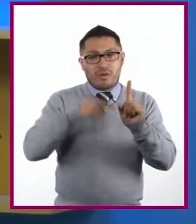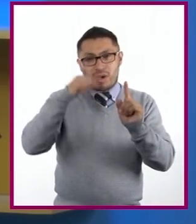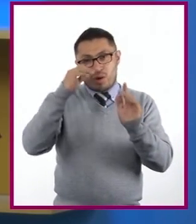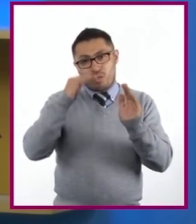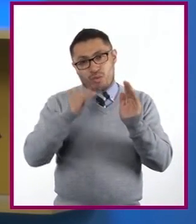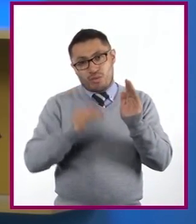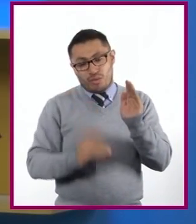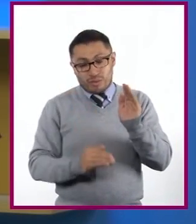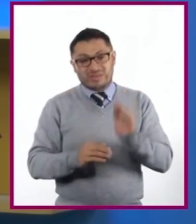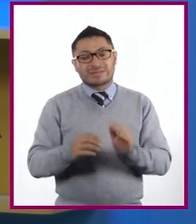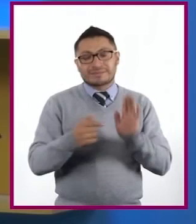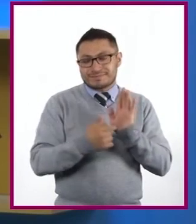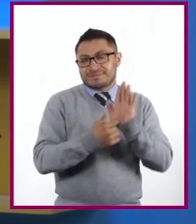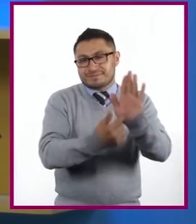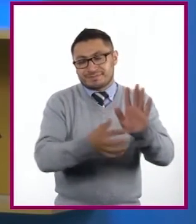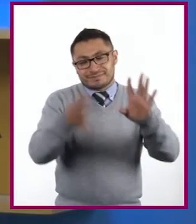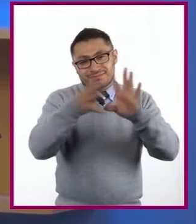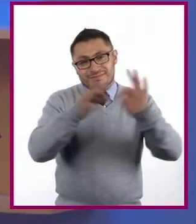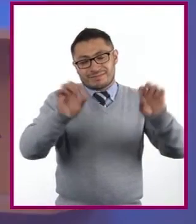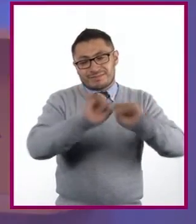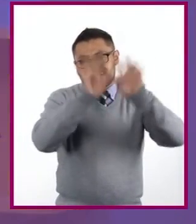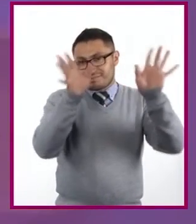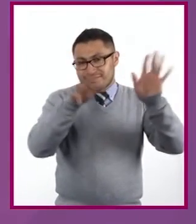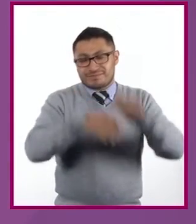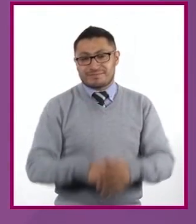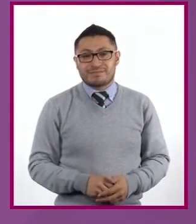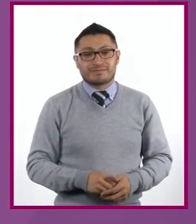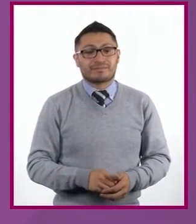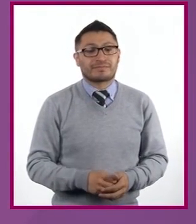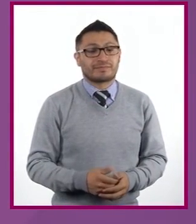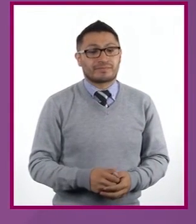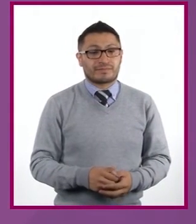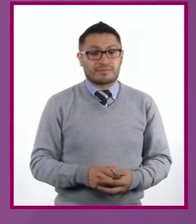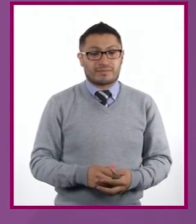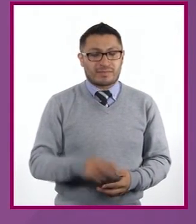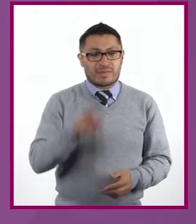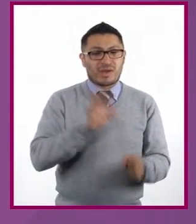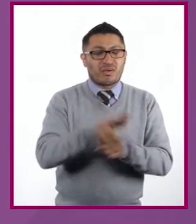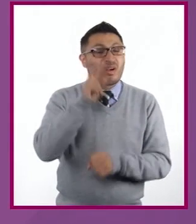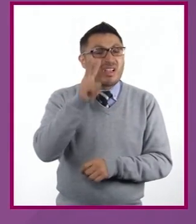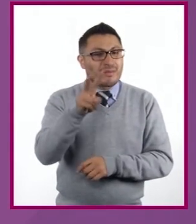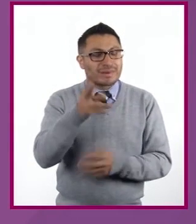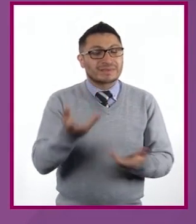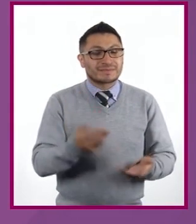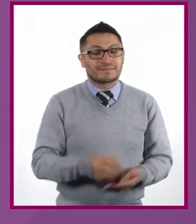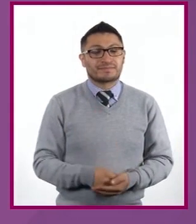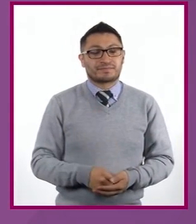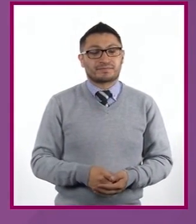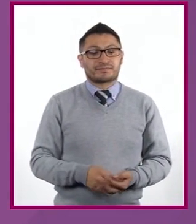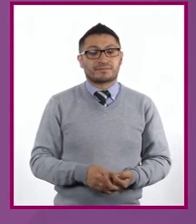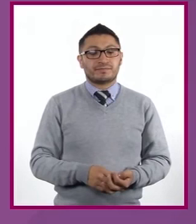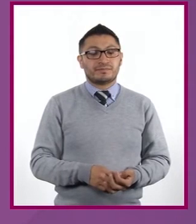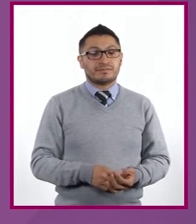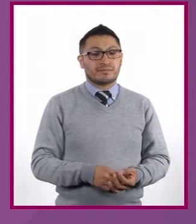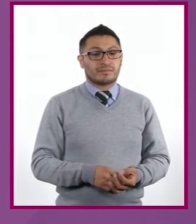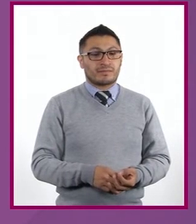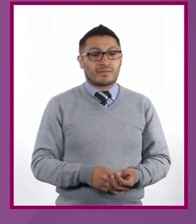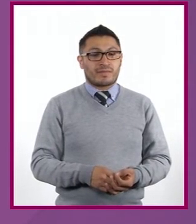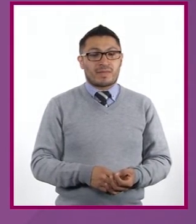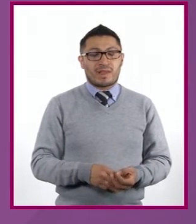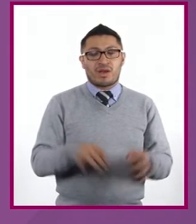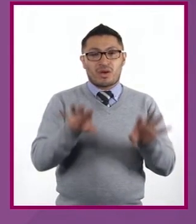para explicar este proceso más claramente. ¿Qué ves aquí, Enrique? Ay,